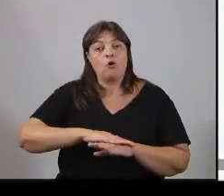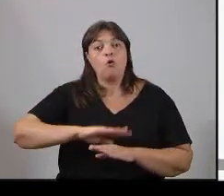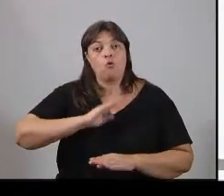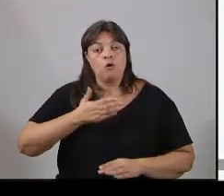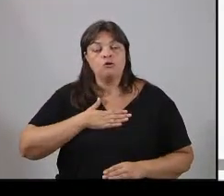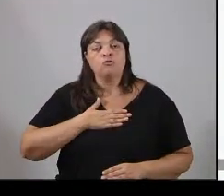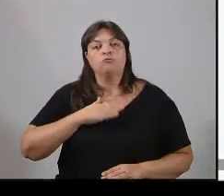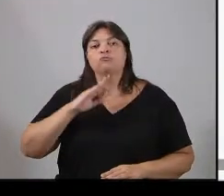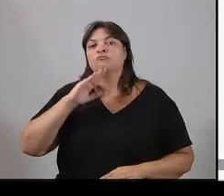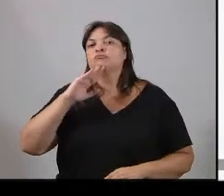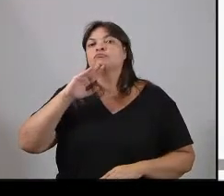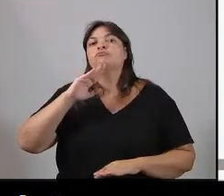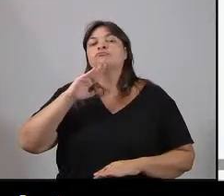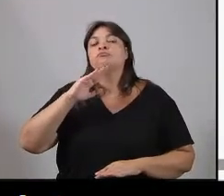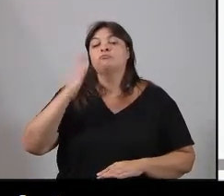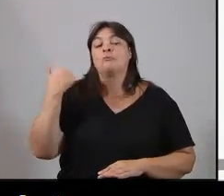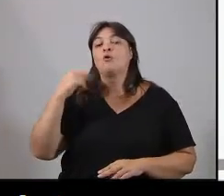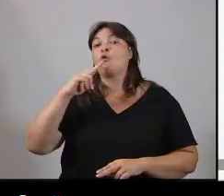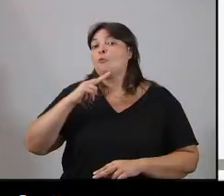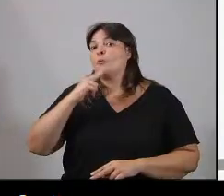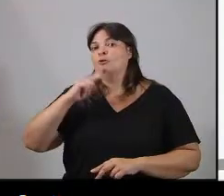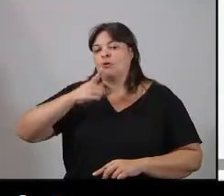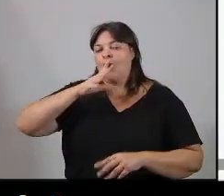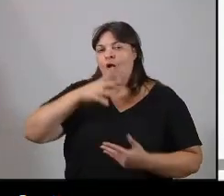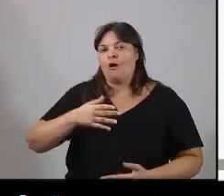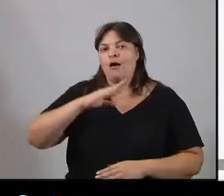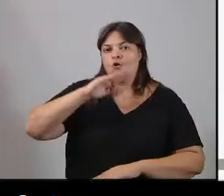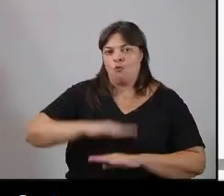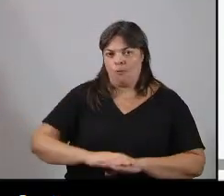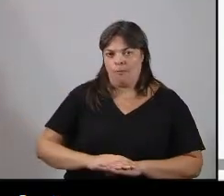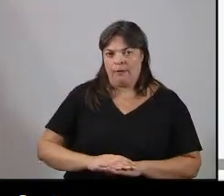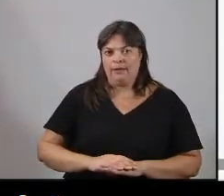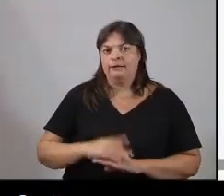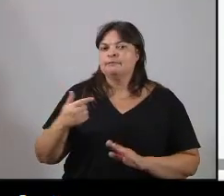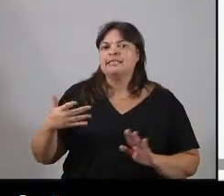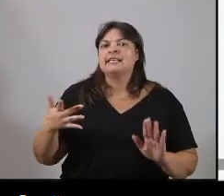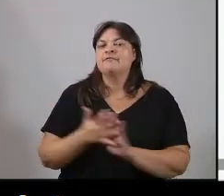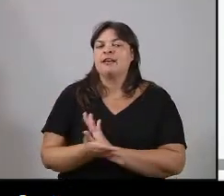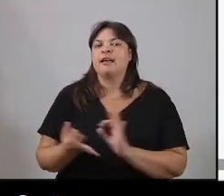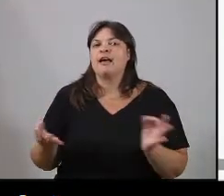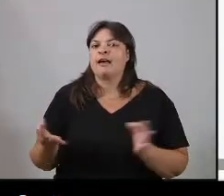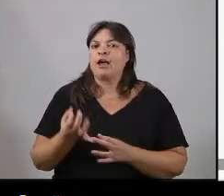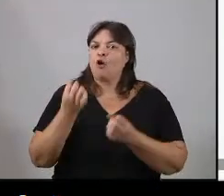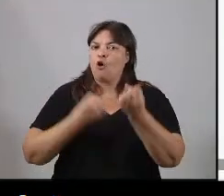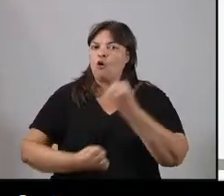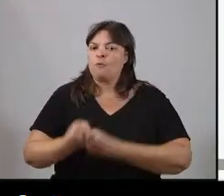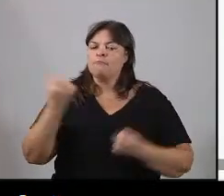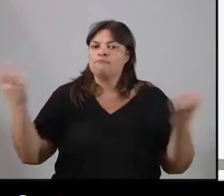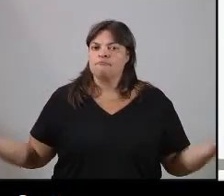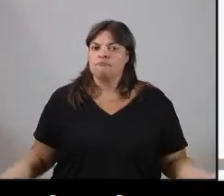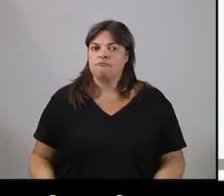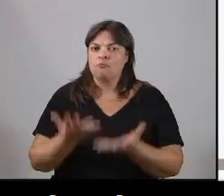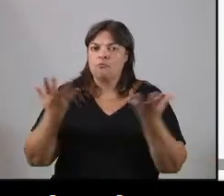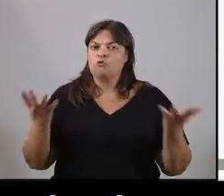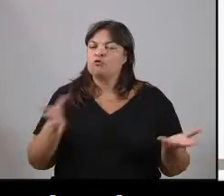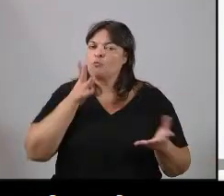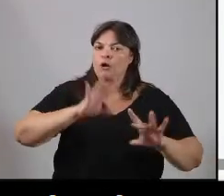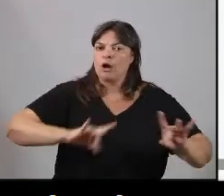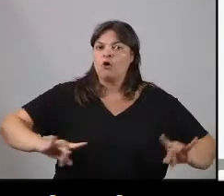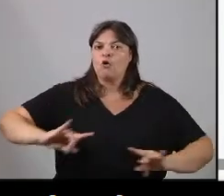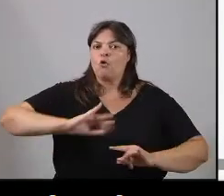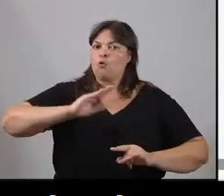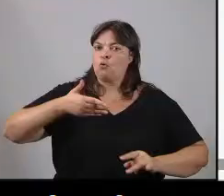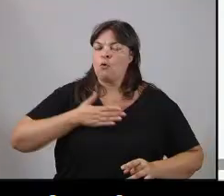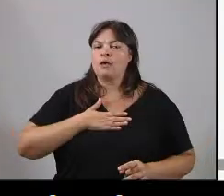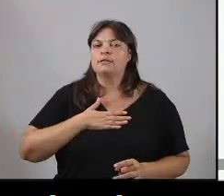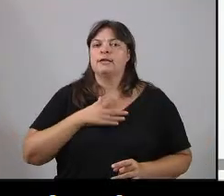cumple aquello a lo que se compromete y representan sin duda un impulso económico para nuestra región, para